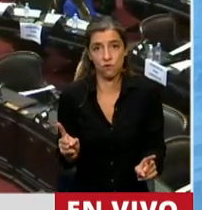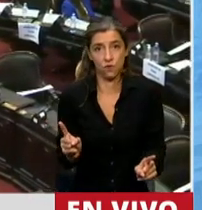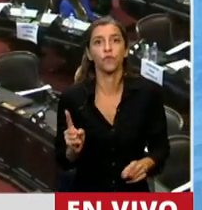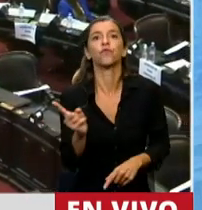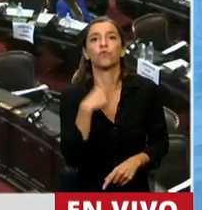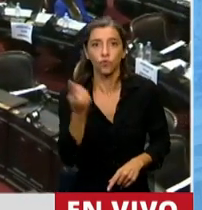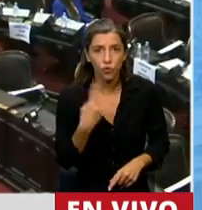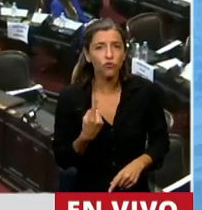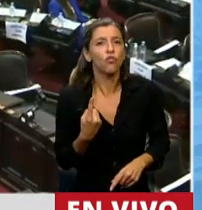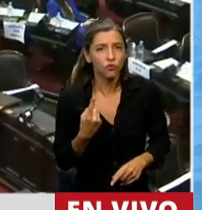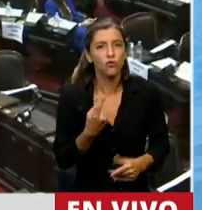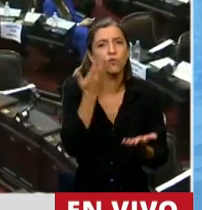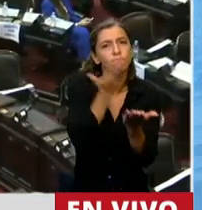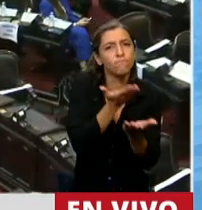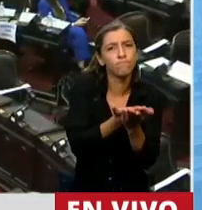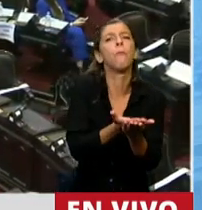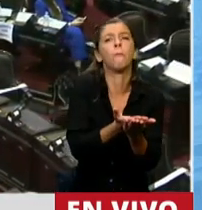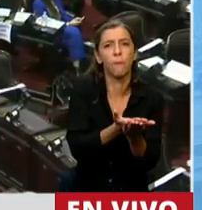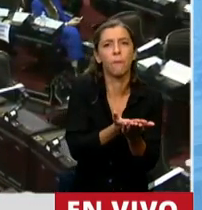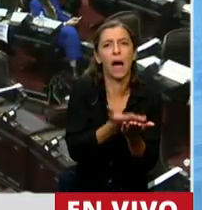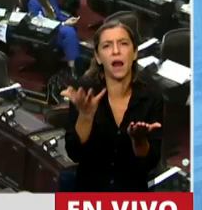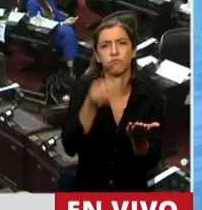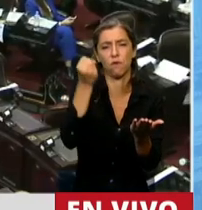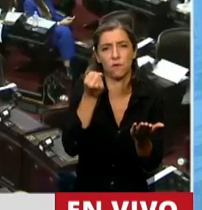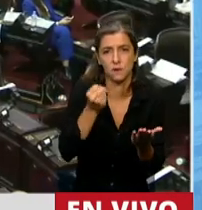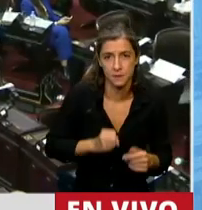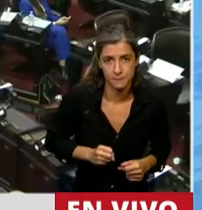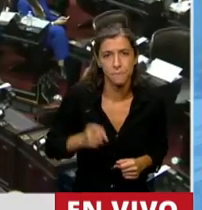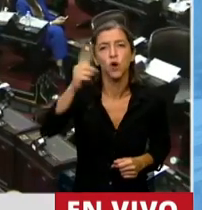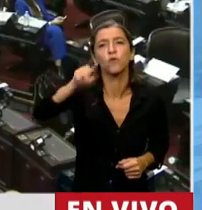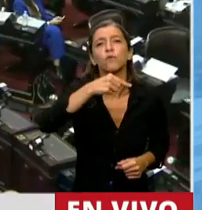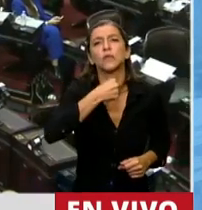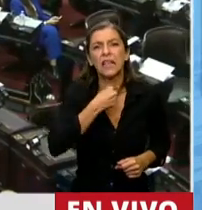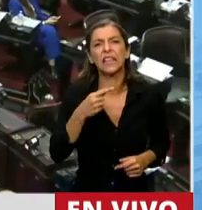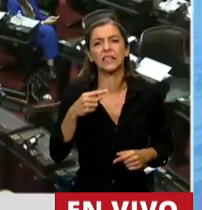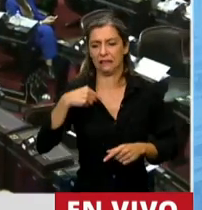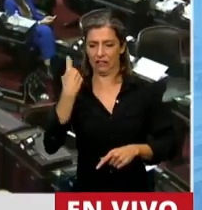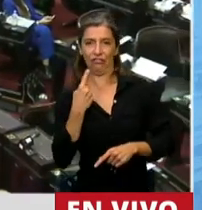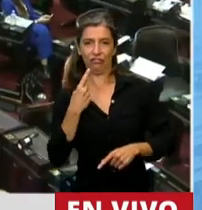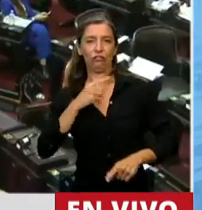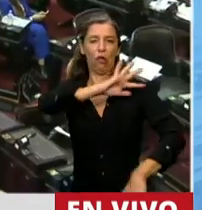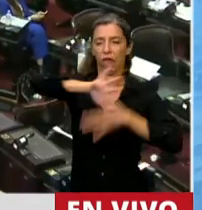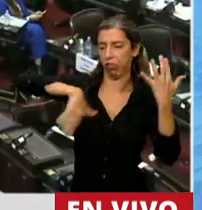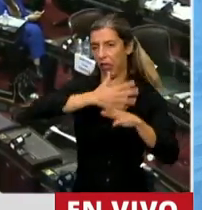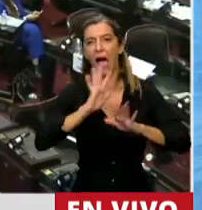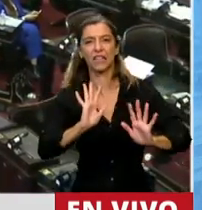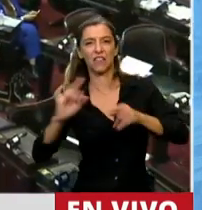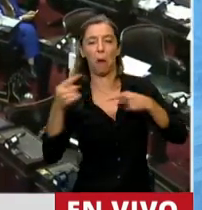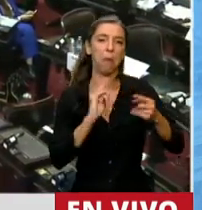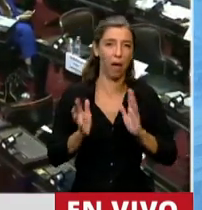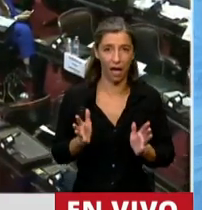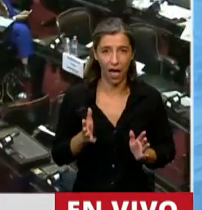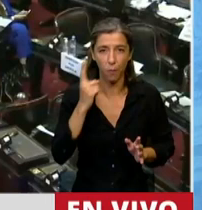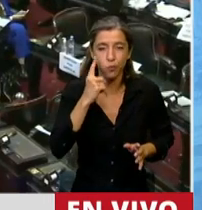como parte del lodo en que pretenden que nos metamos todos los que formamos parte de esta legislatura. Hay